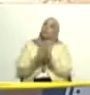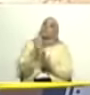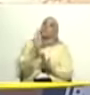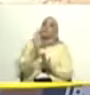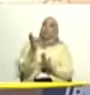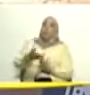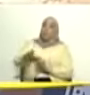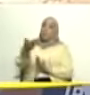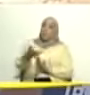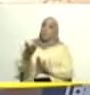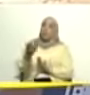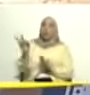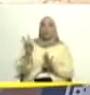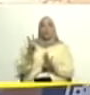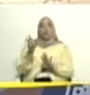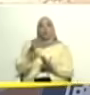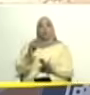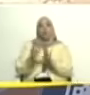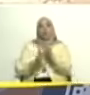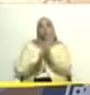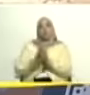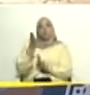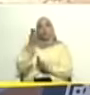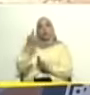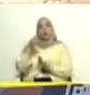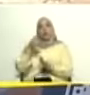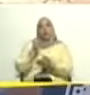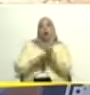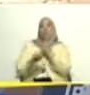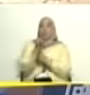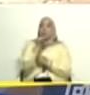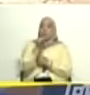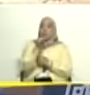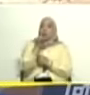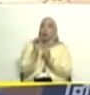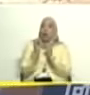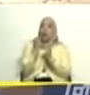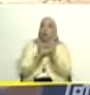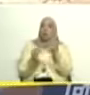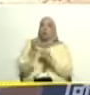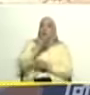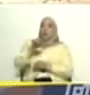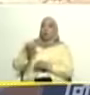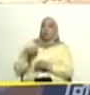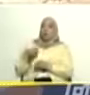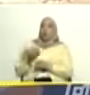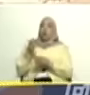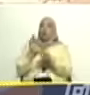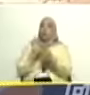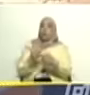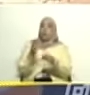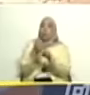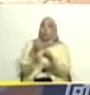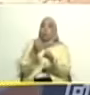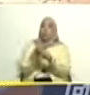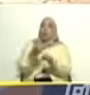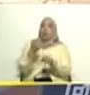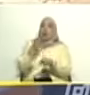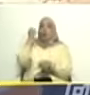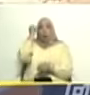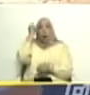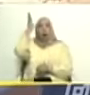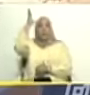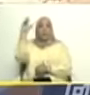Lo importante de un país es tener la capacidad para afrontarlo y superarlo. Y nosotros hemos demostrado que tenemos la capacidad